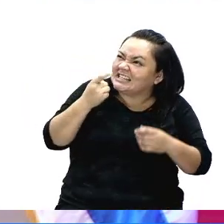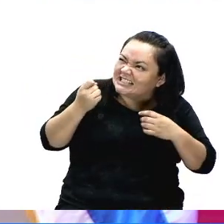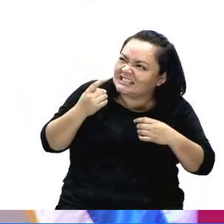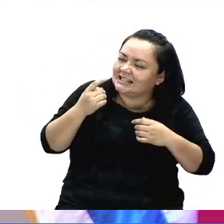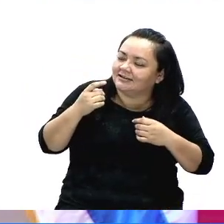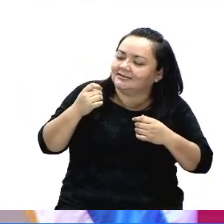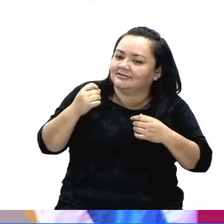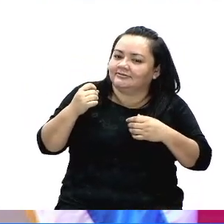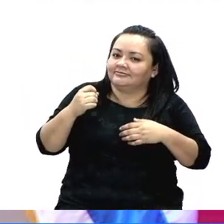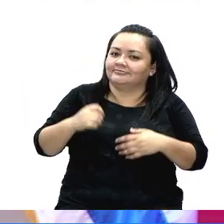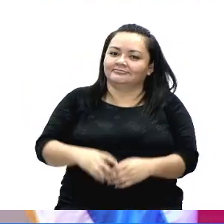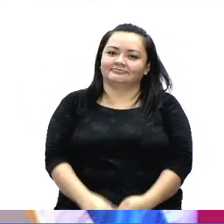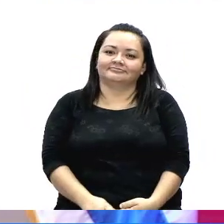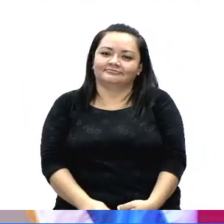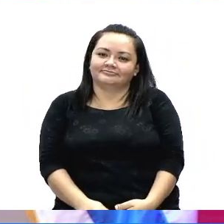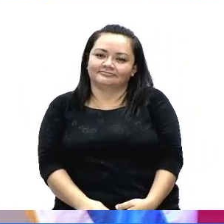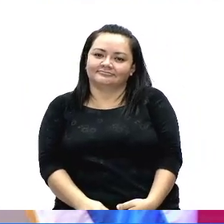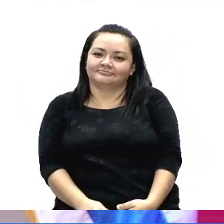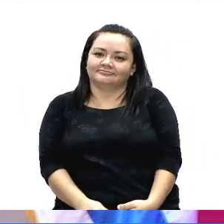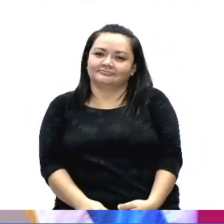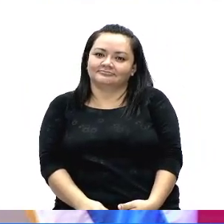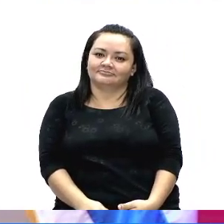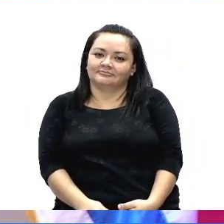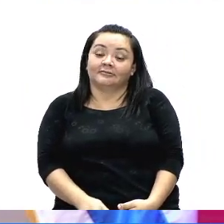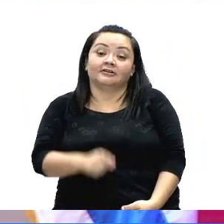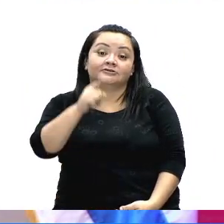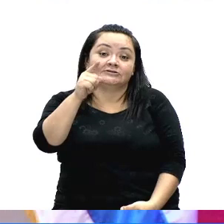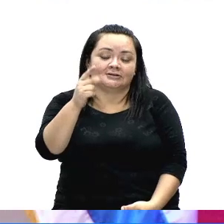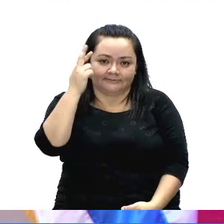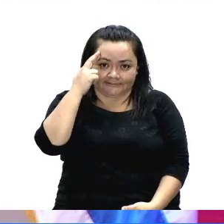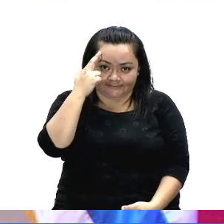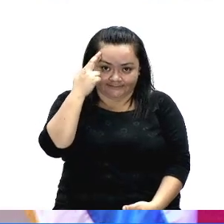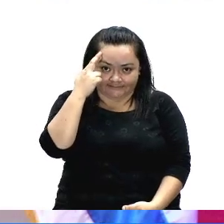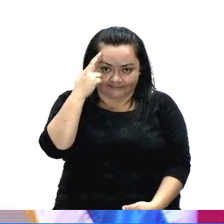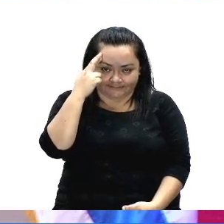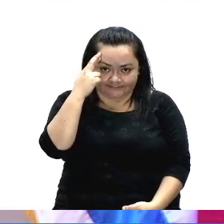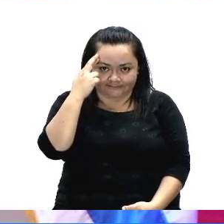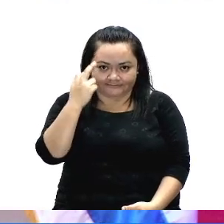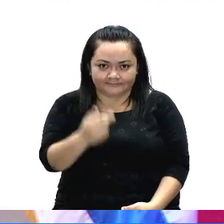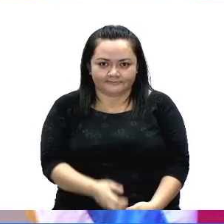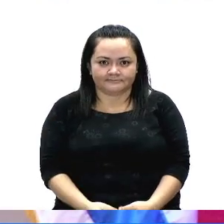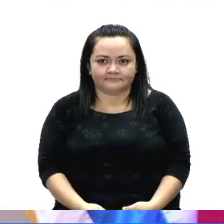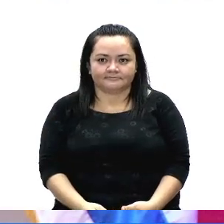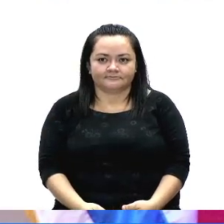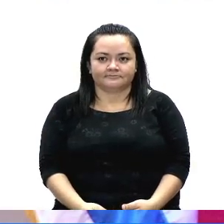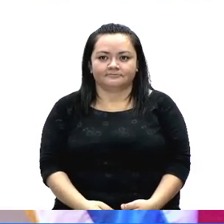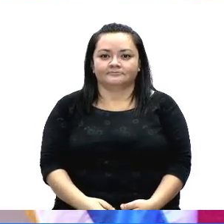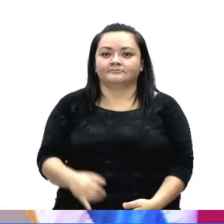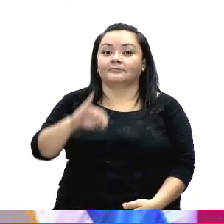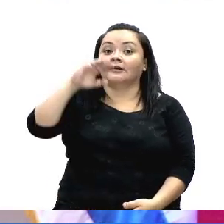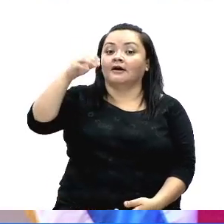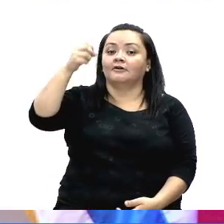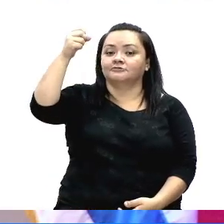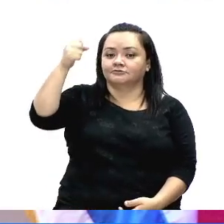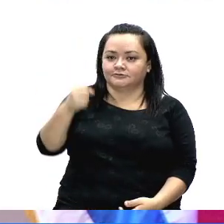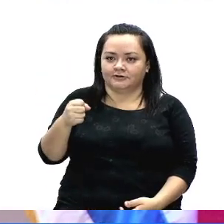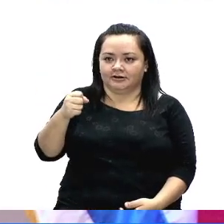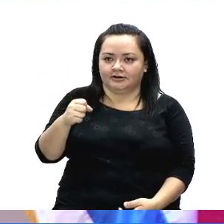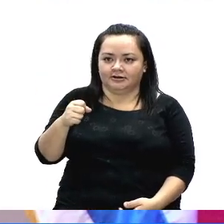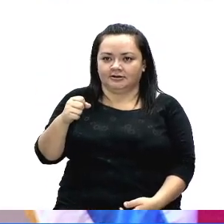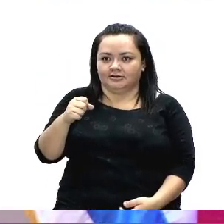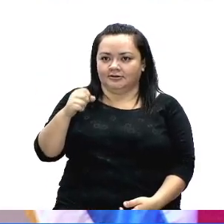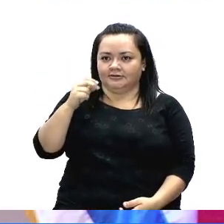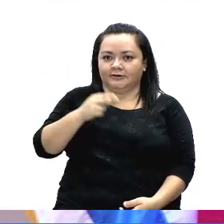poquito y si usted analiza a josué no fue